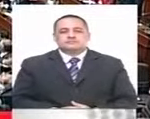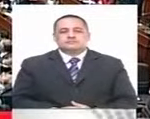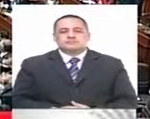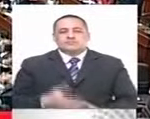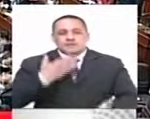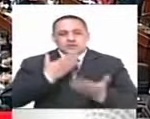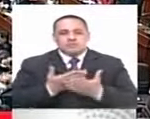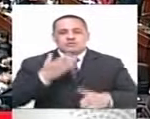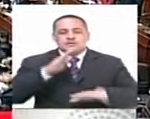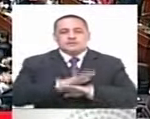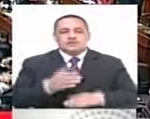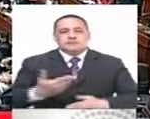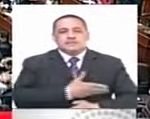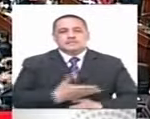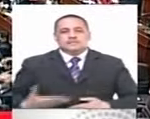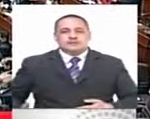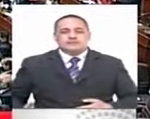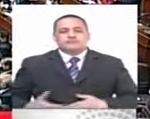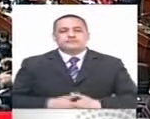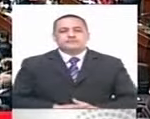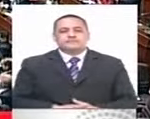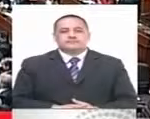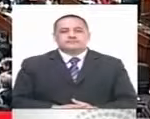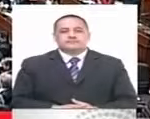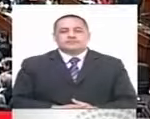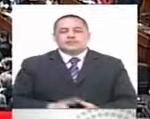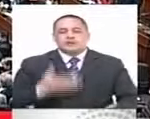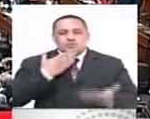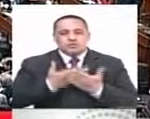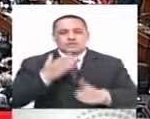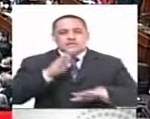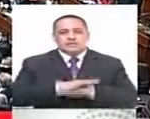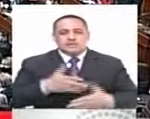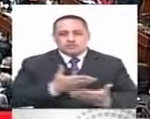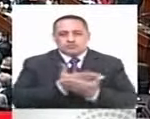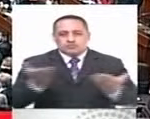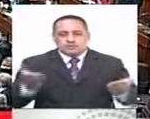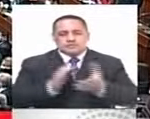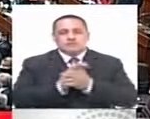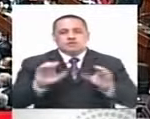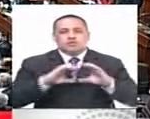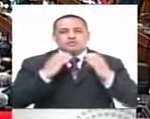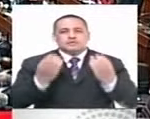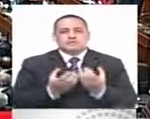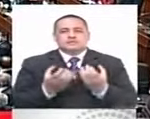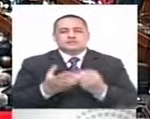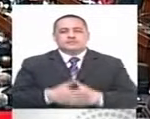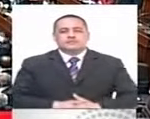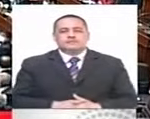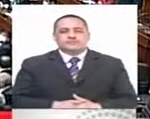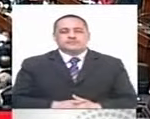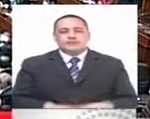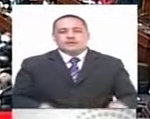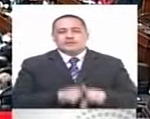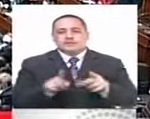Buenas tardes, señora presidenta. Buenas tardes, colegas congresistas. Mediante